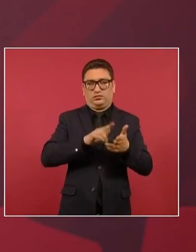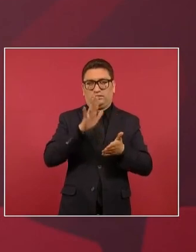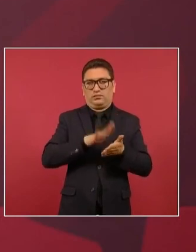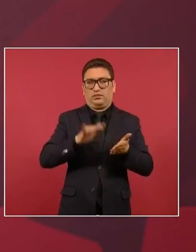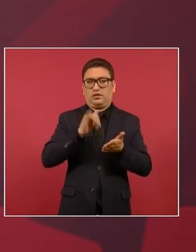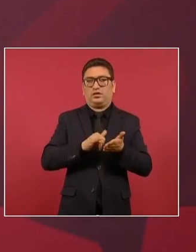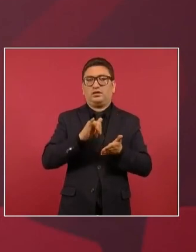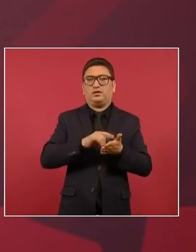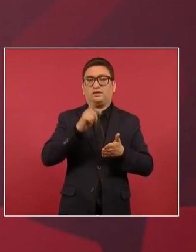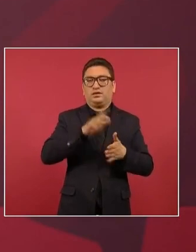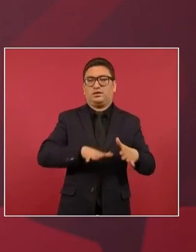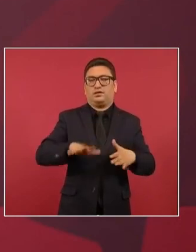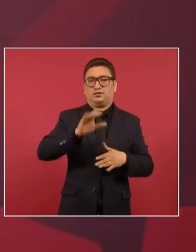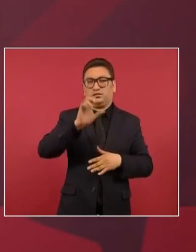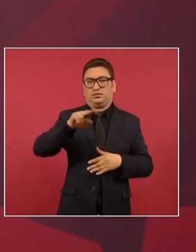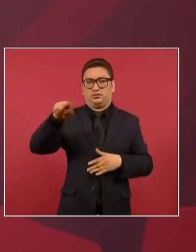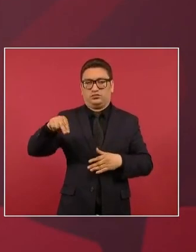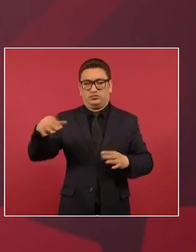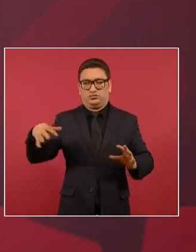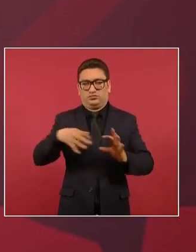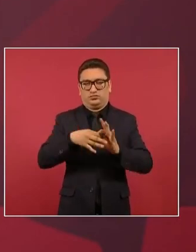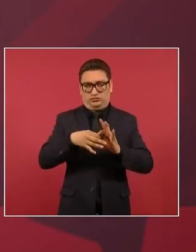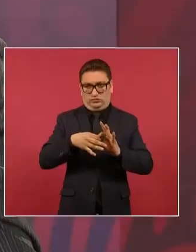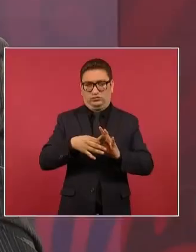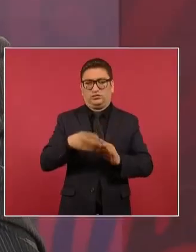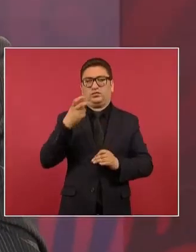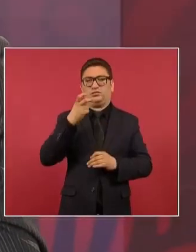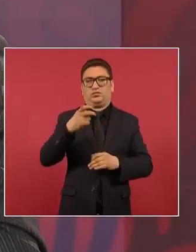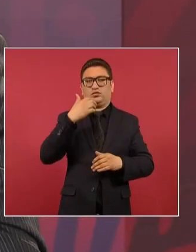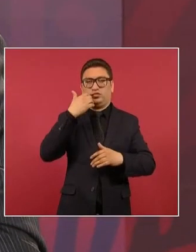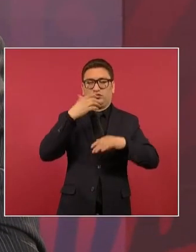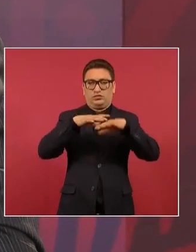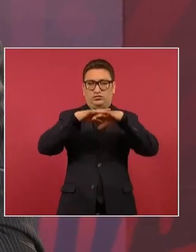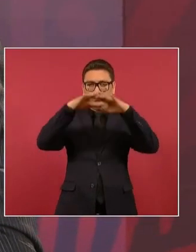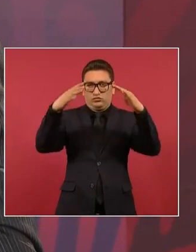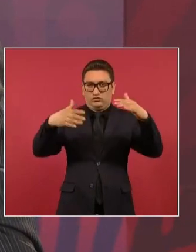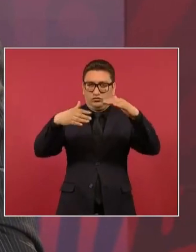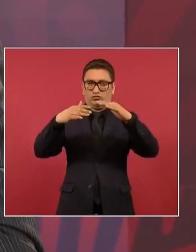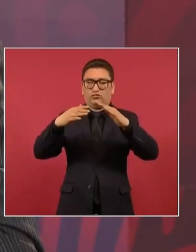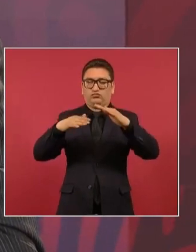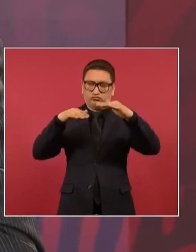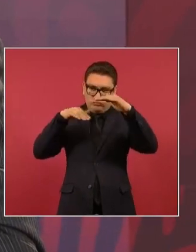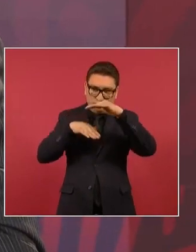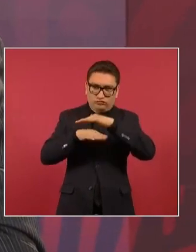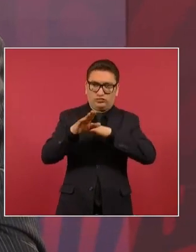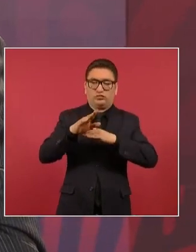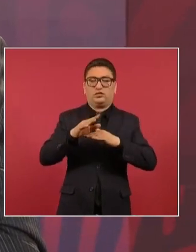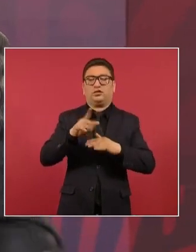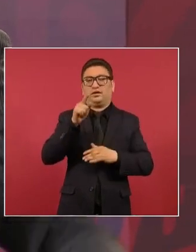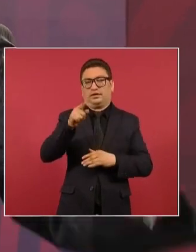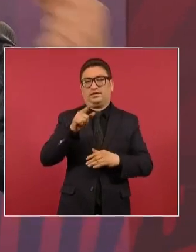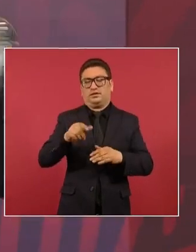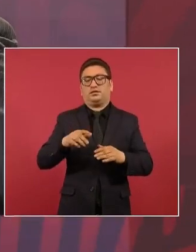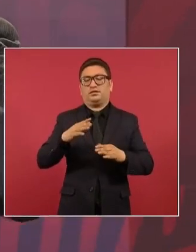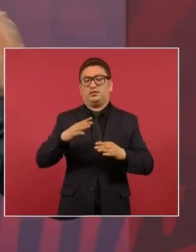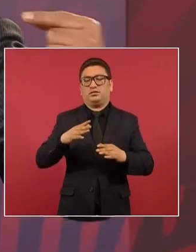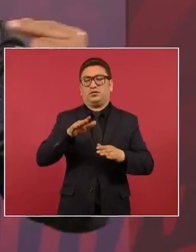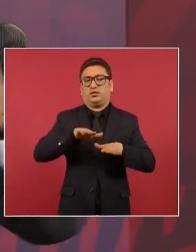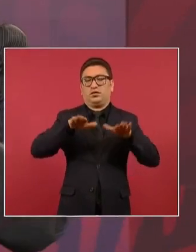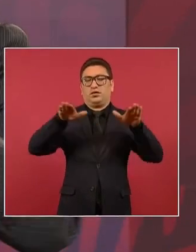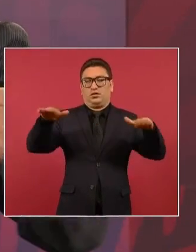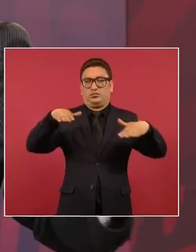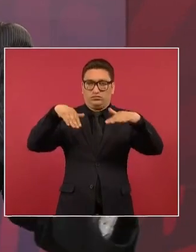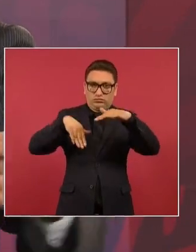Cancún, y queremos pasar por abajo del actual aeropuerto para